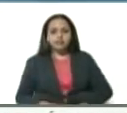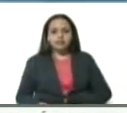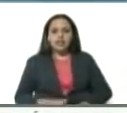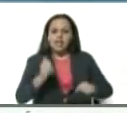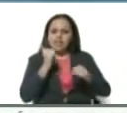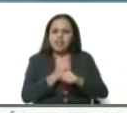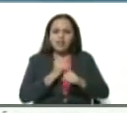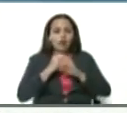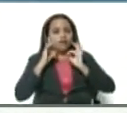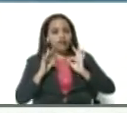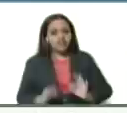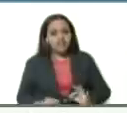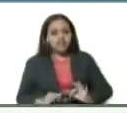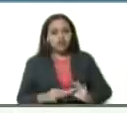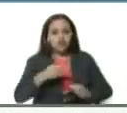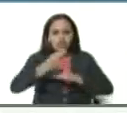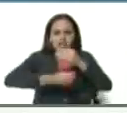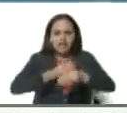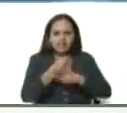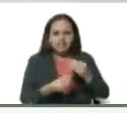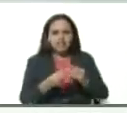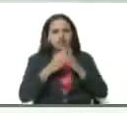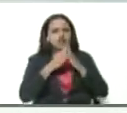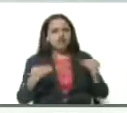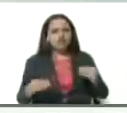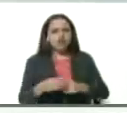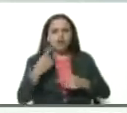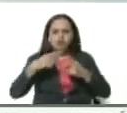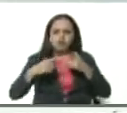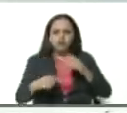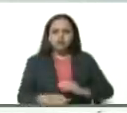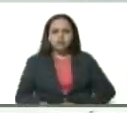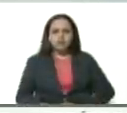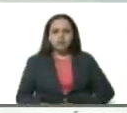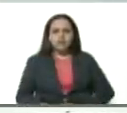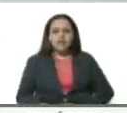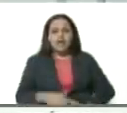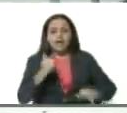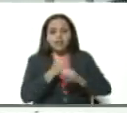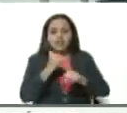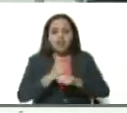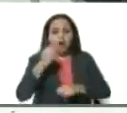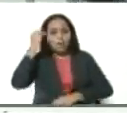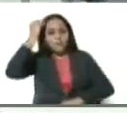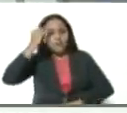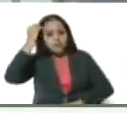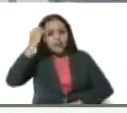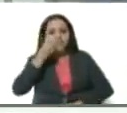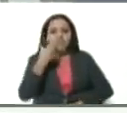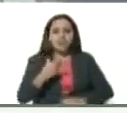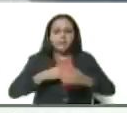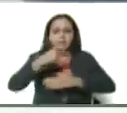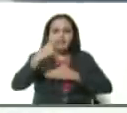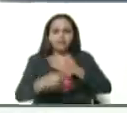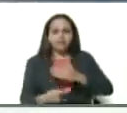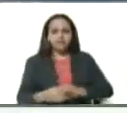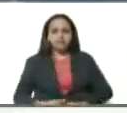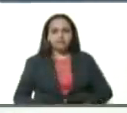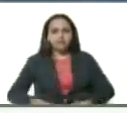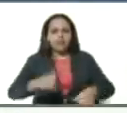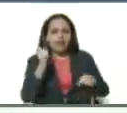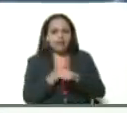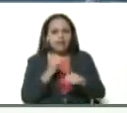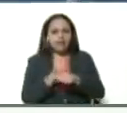trabajo físico, de producir, de hacer las cosas. Al trabajo intelectual, de pensar bien, planificar. Al